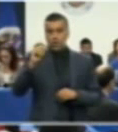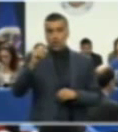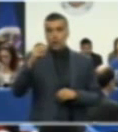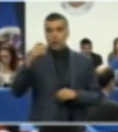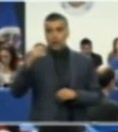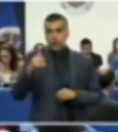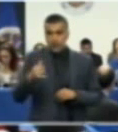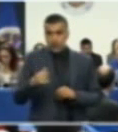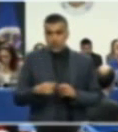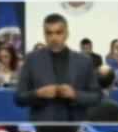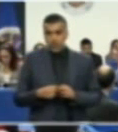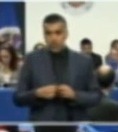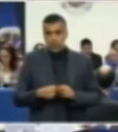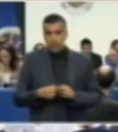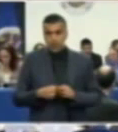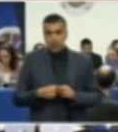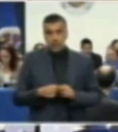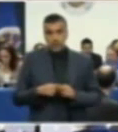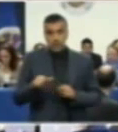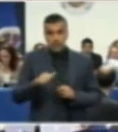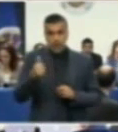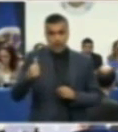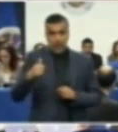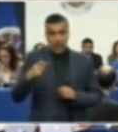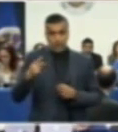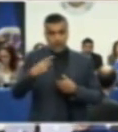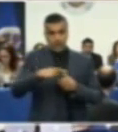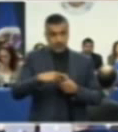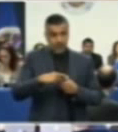agradecería que después quienes vayan a participar